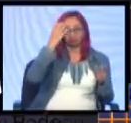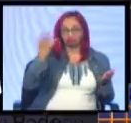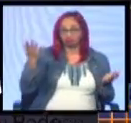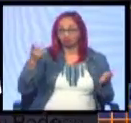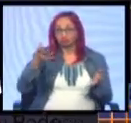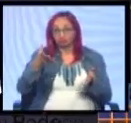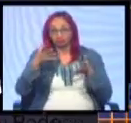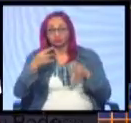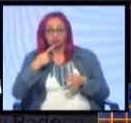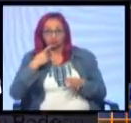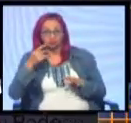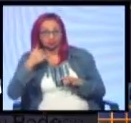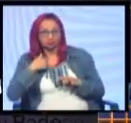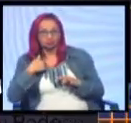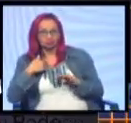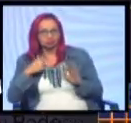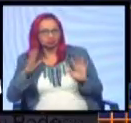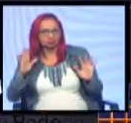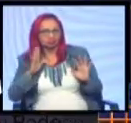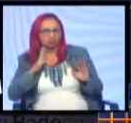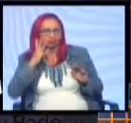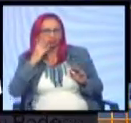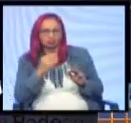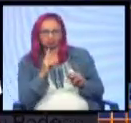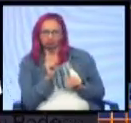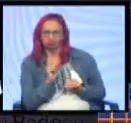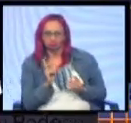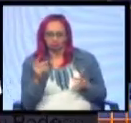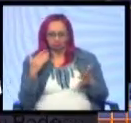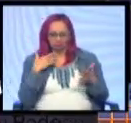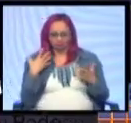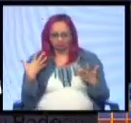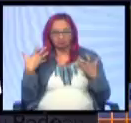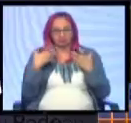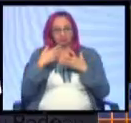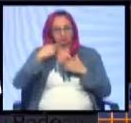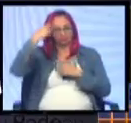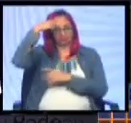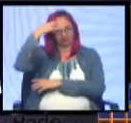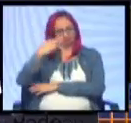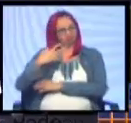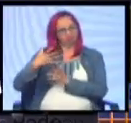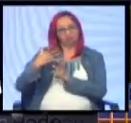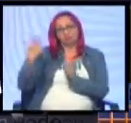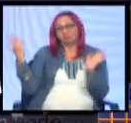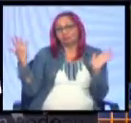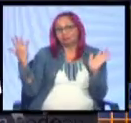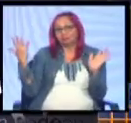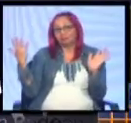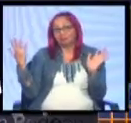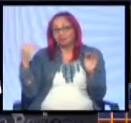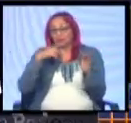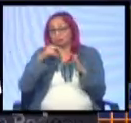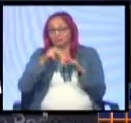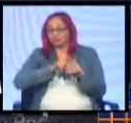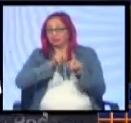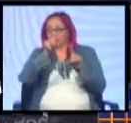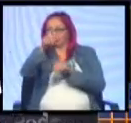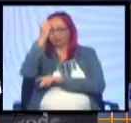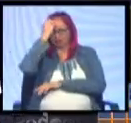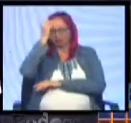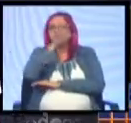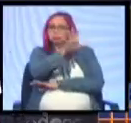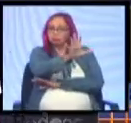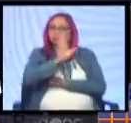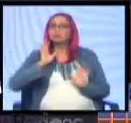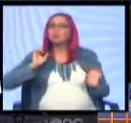o quiera decir tiene que ser bonito ni acorde a lo que yo creo o quiero, porque estamos en Sin Rodeos y su opinión cuenta y